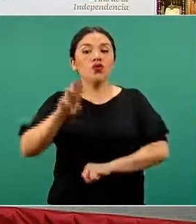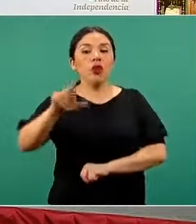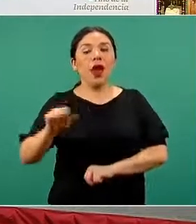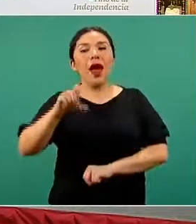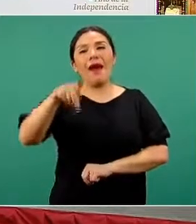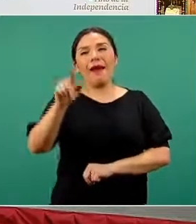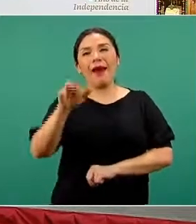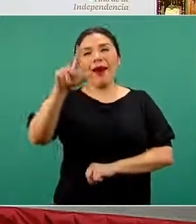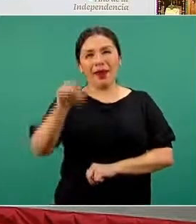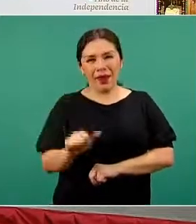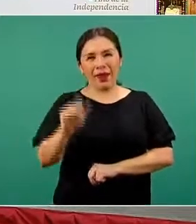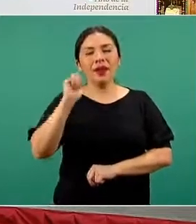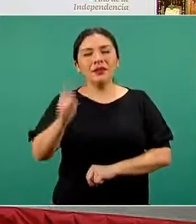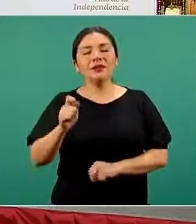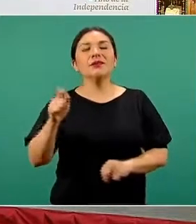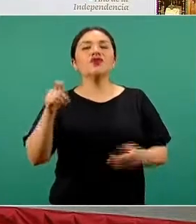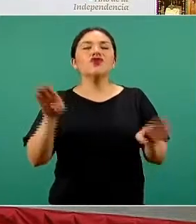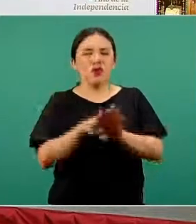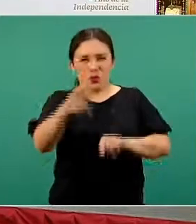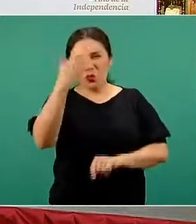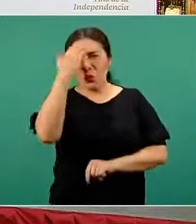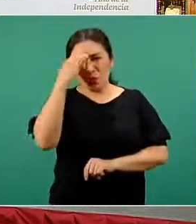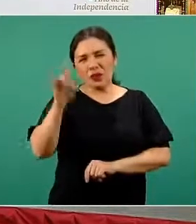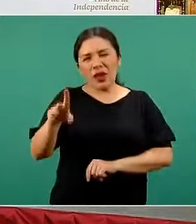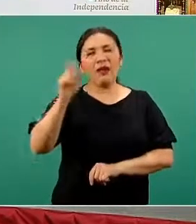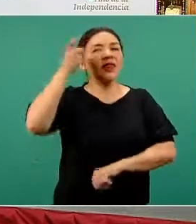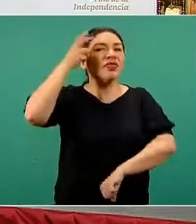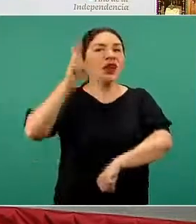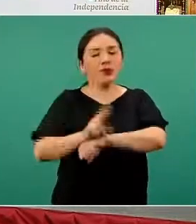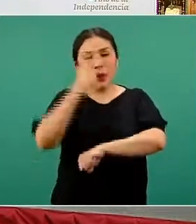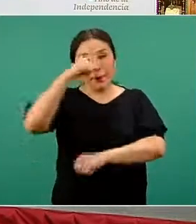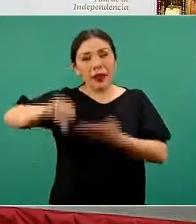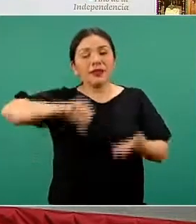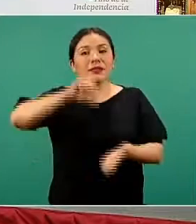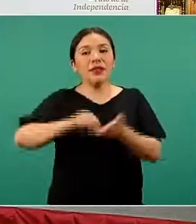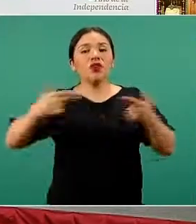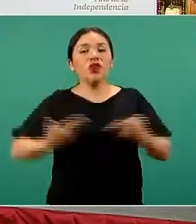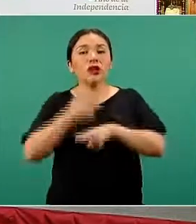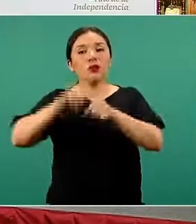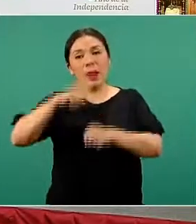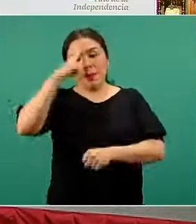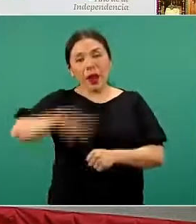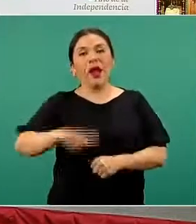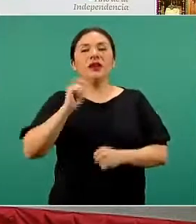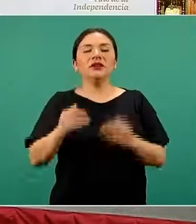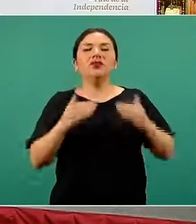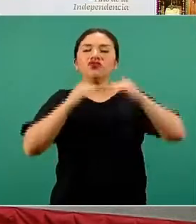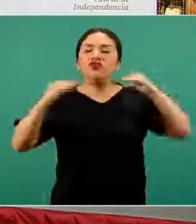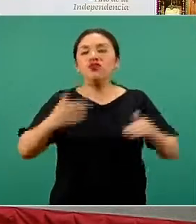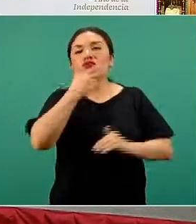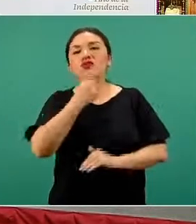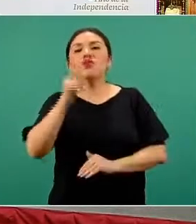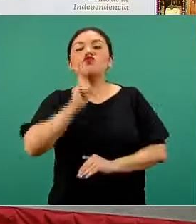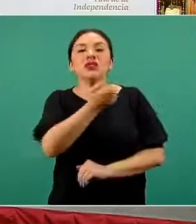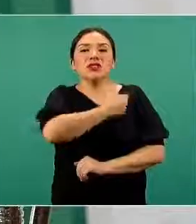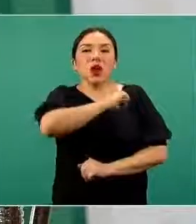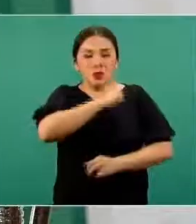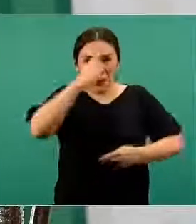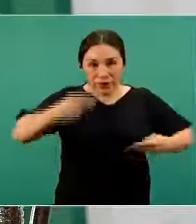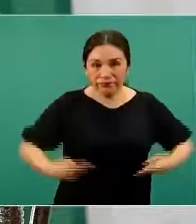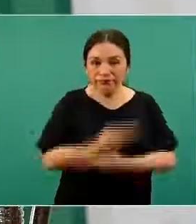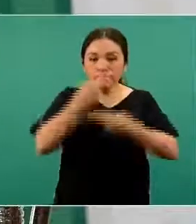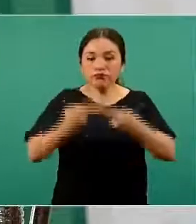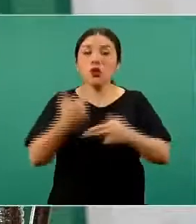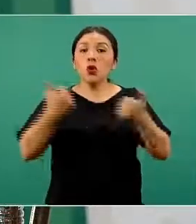Carla Berdichevsky, quien, como ustedes saben, es la directora del Centro Nacional de Equidad de Género y Salud Reproductiva y quien presentará